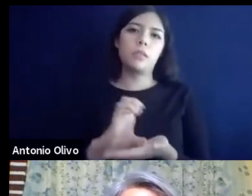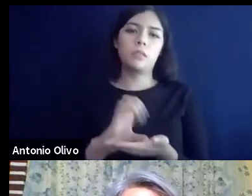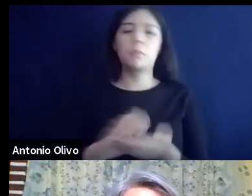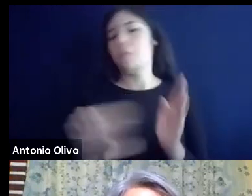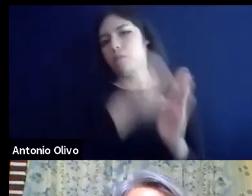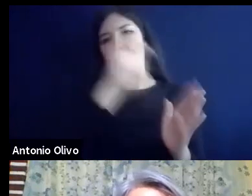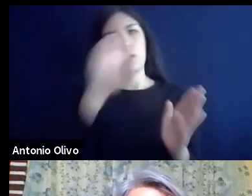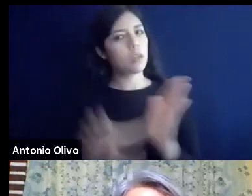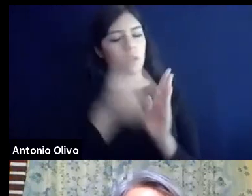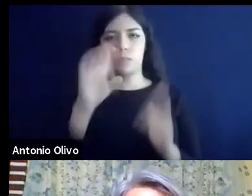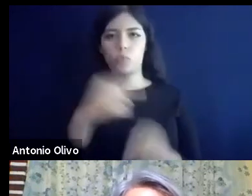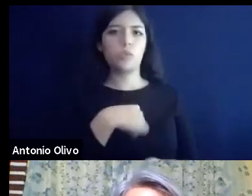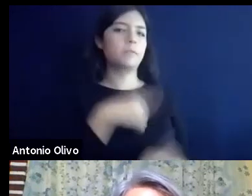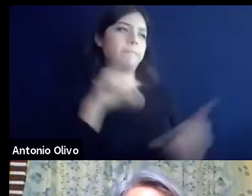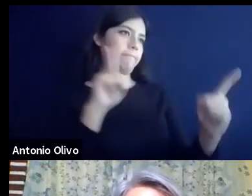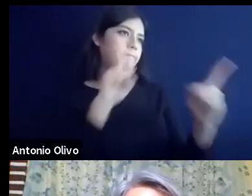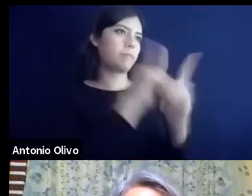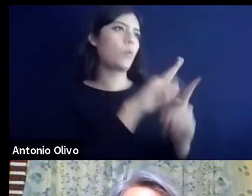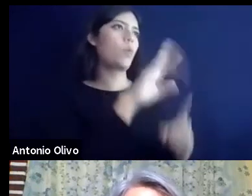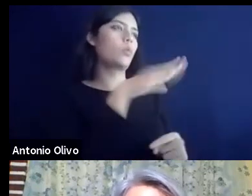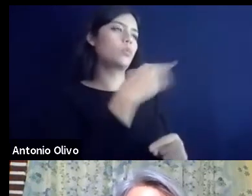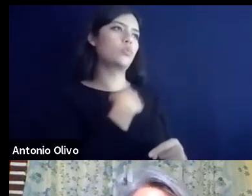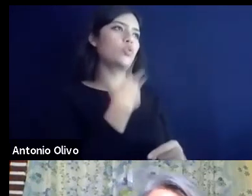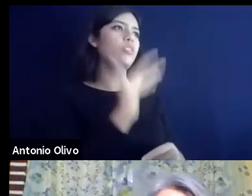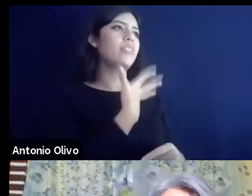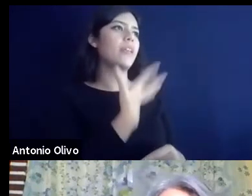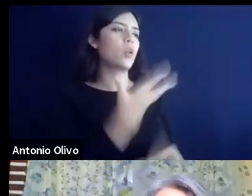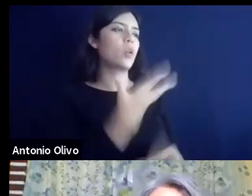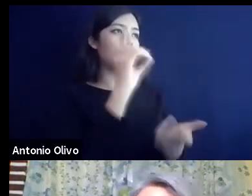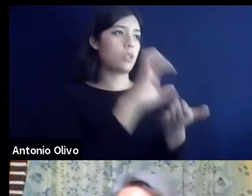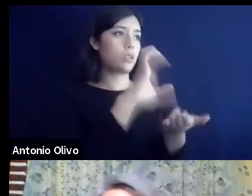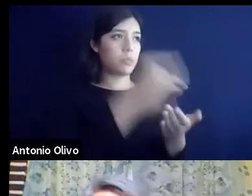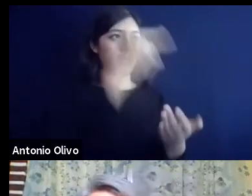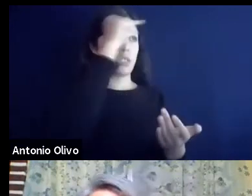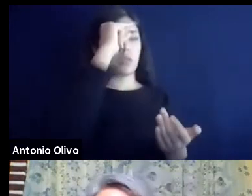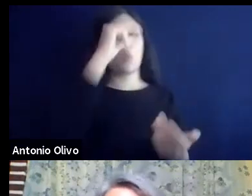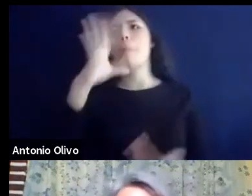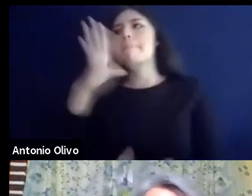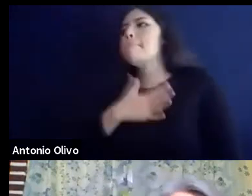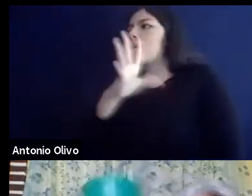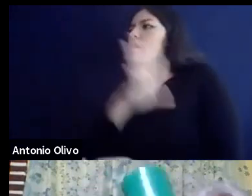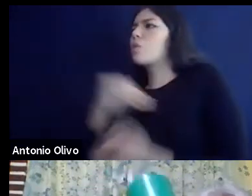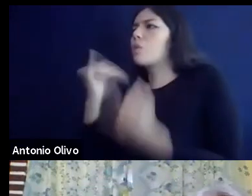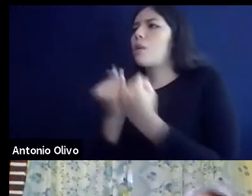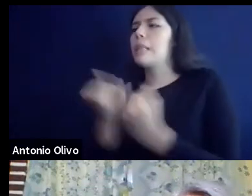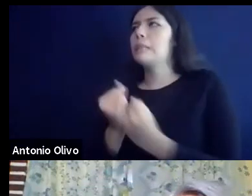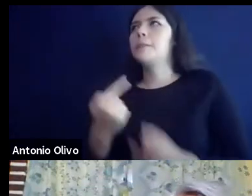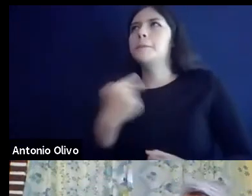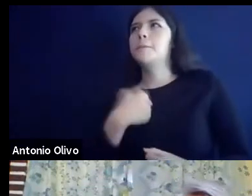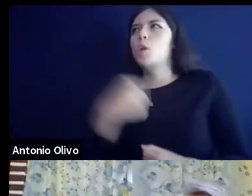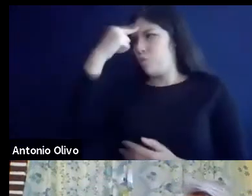caso. Te hablan y te dicen, mi hijo también tiene discapacidad. Y quieren seguir como una regla, tú hiciste esto y esto y esto y esto y